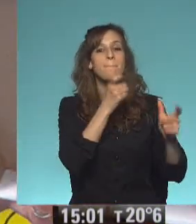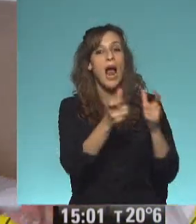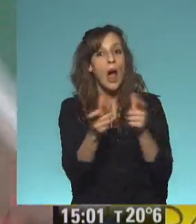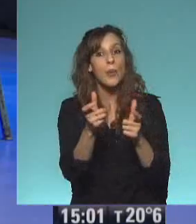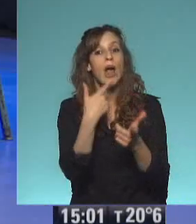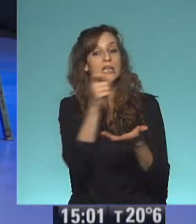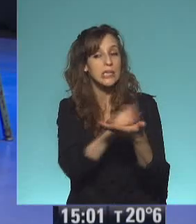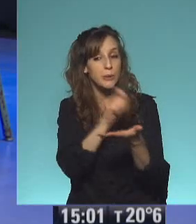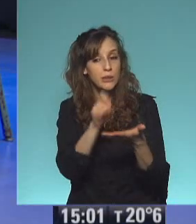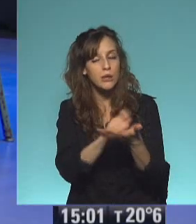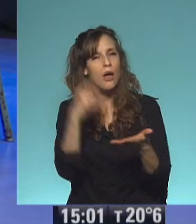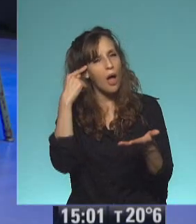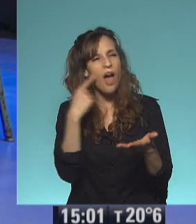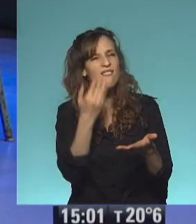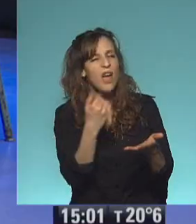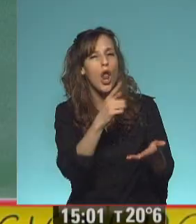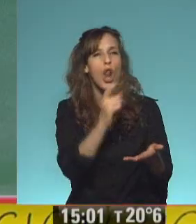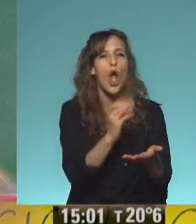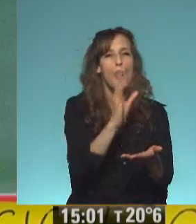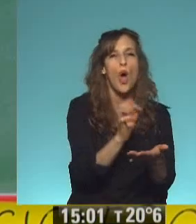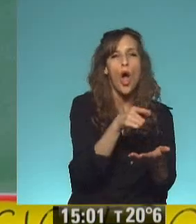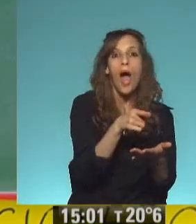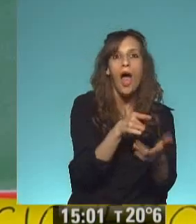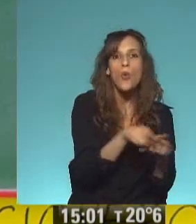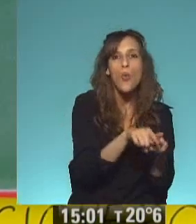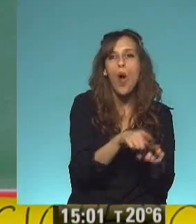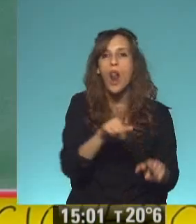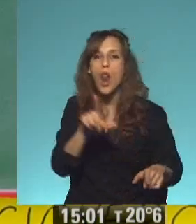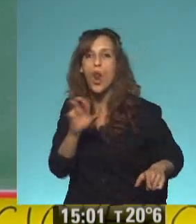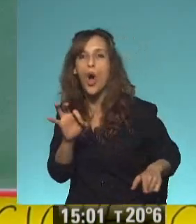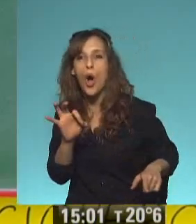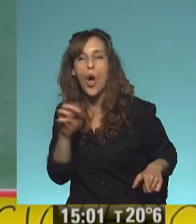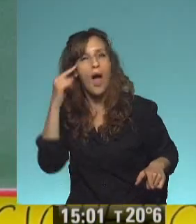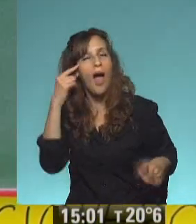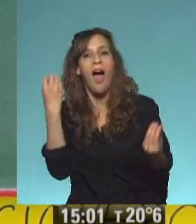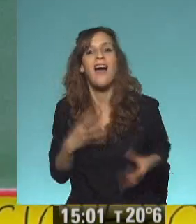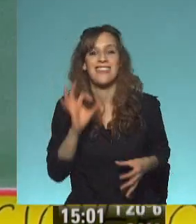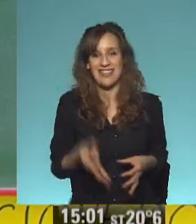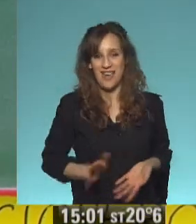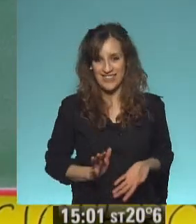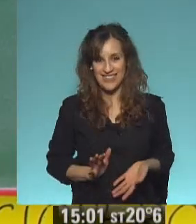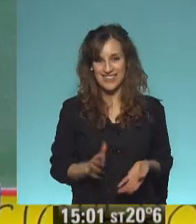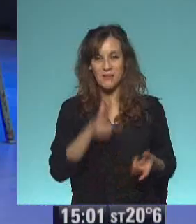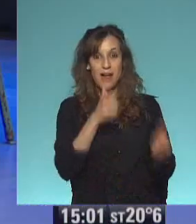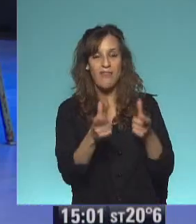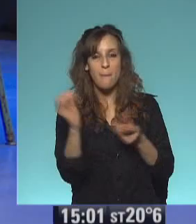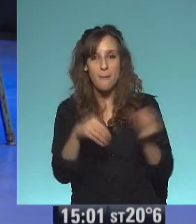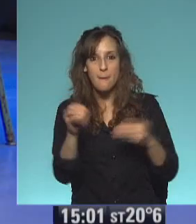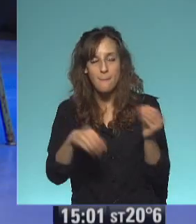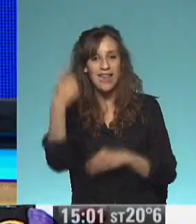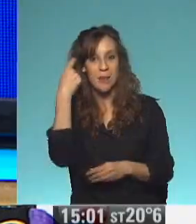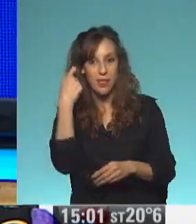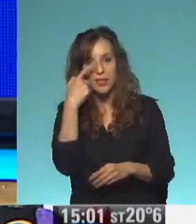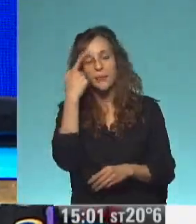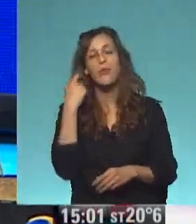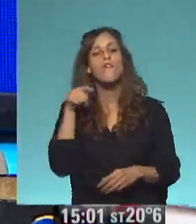buscar, empieza como lobo. A ver cómo era lobo. Y me fijo, sí, entonces empieza así con la L y con la O. ¿Cómo vienen los cofres de